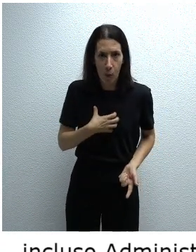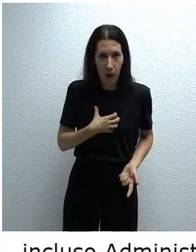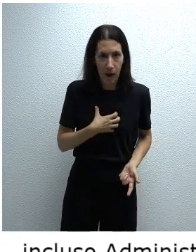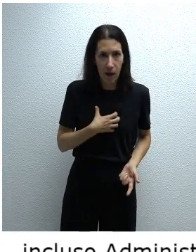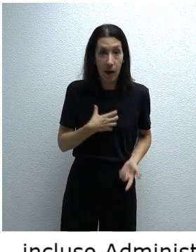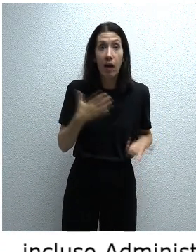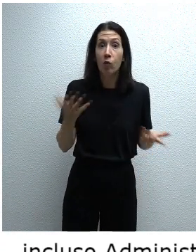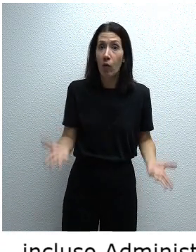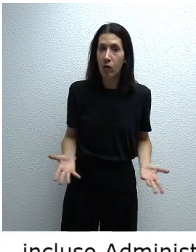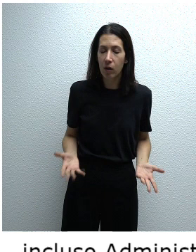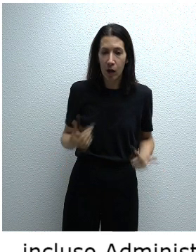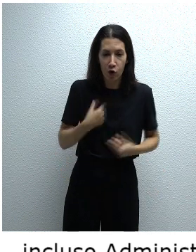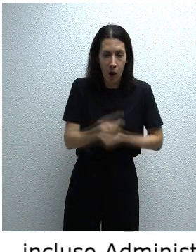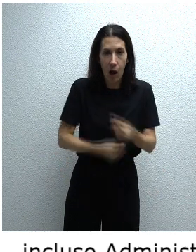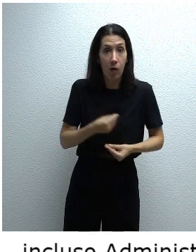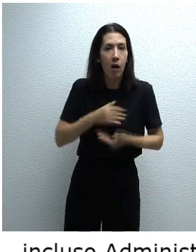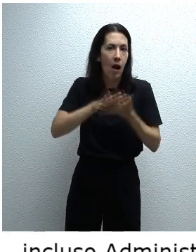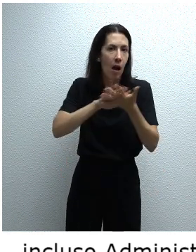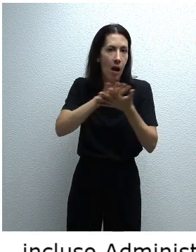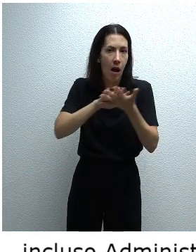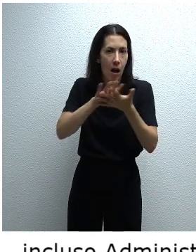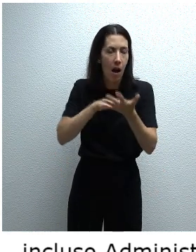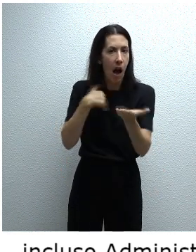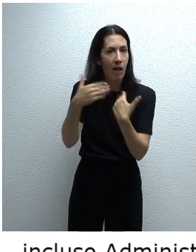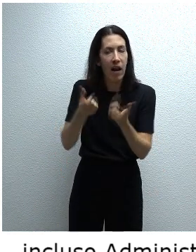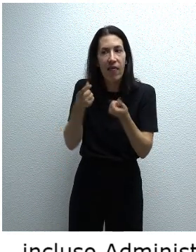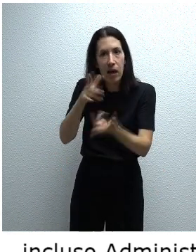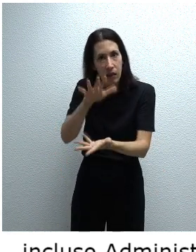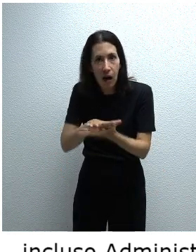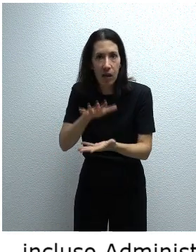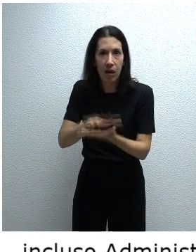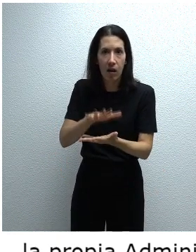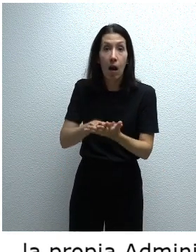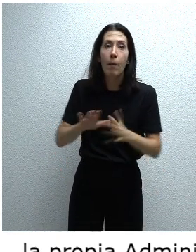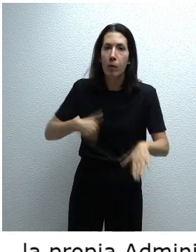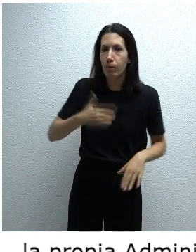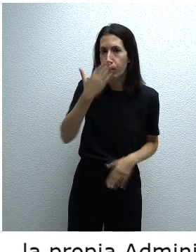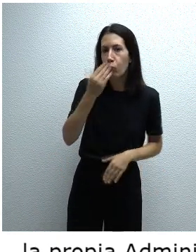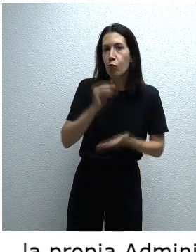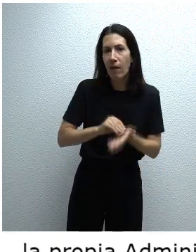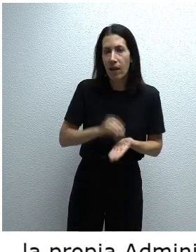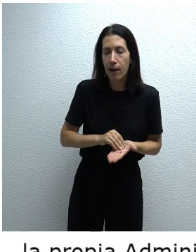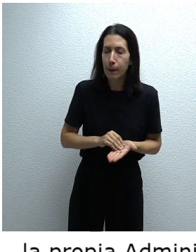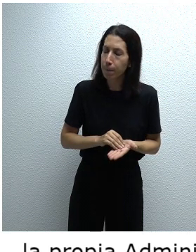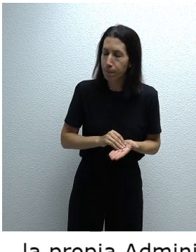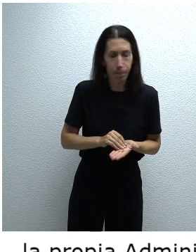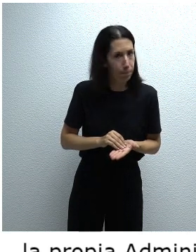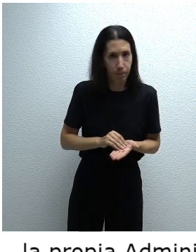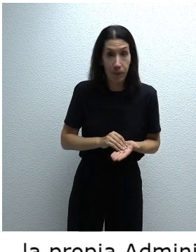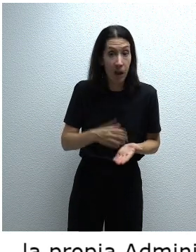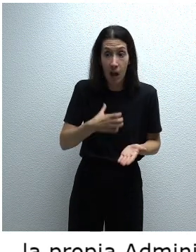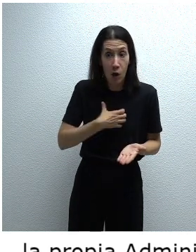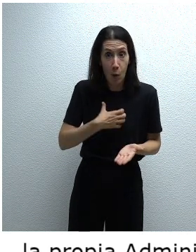Entonces, claro, ¿qué hacemos? Hablar y tranquilizarles, pero muchas veces pues no les vamos a